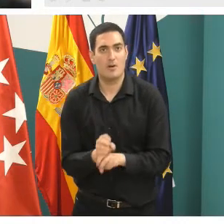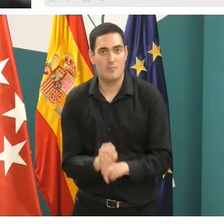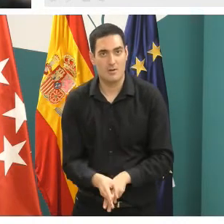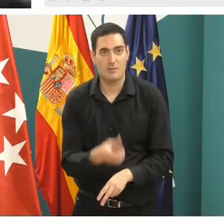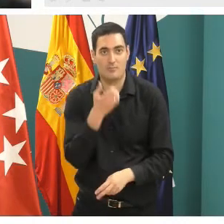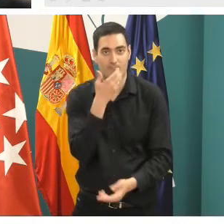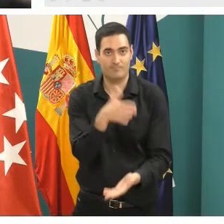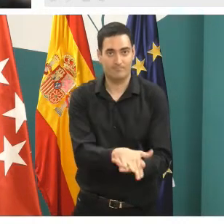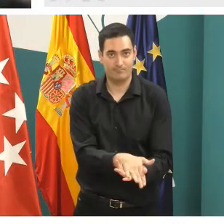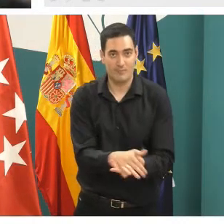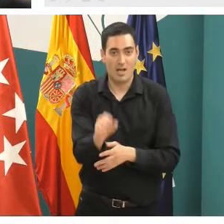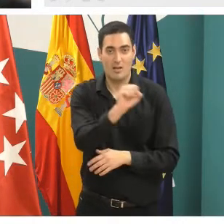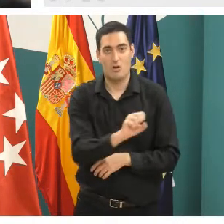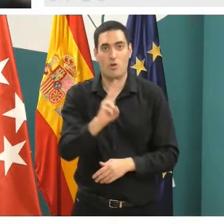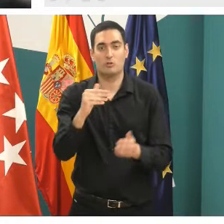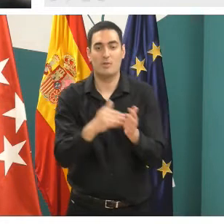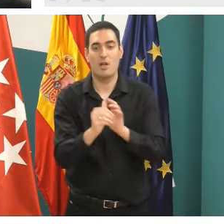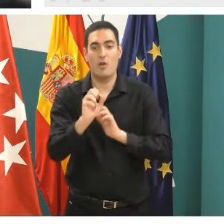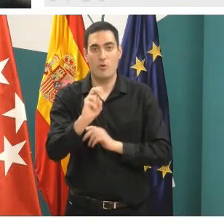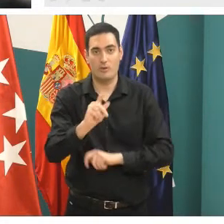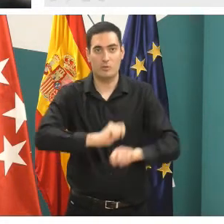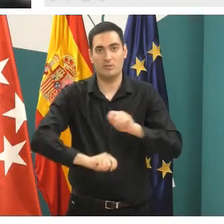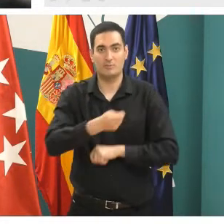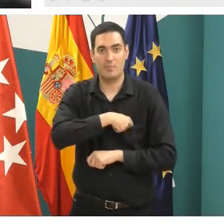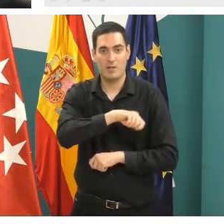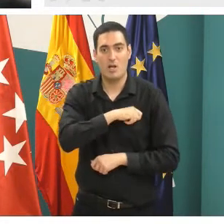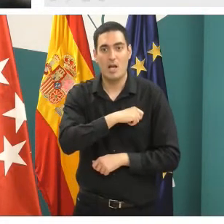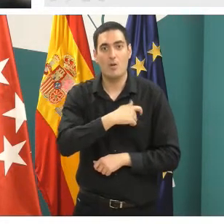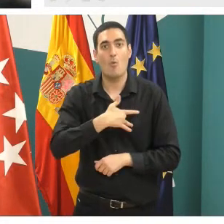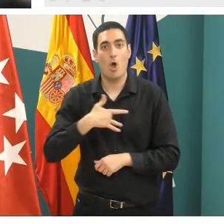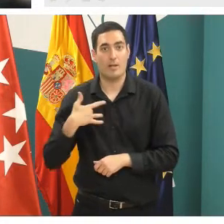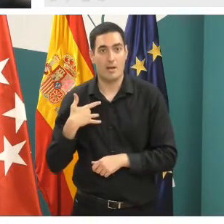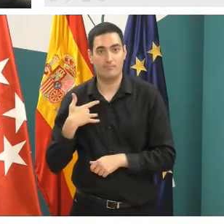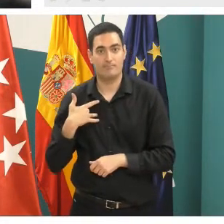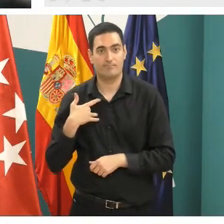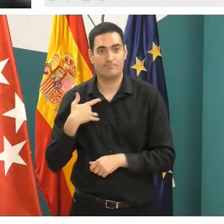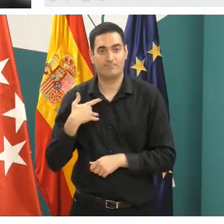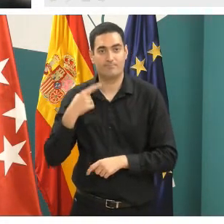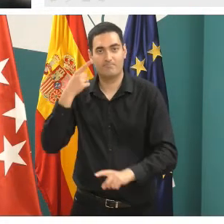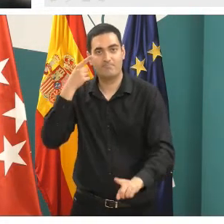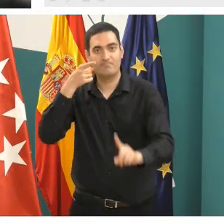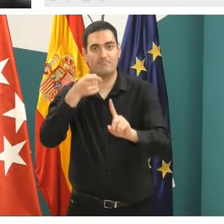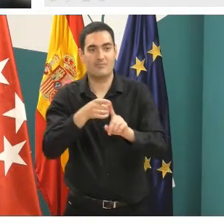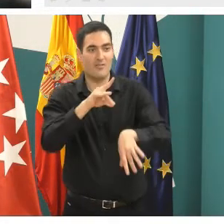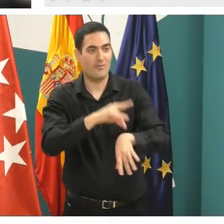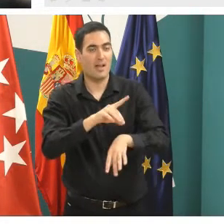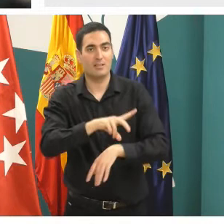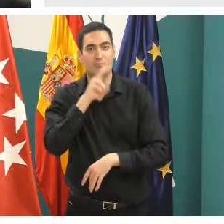mortalidad. En el año 2012, la Sociedad Española de Neumología lo dedicó justamente a estas enfermedades